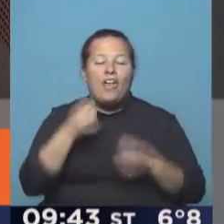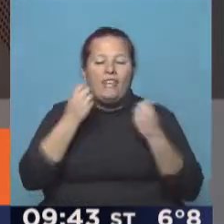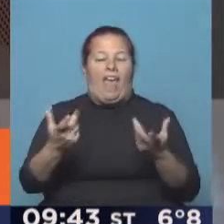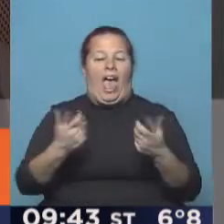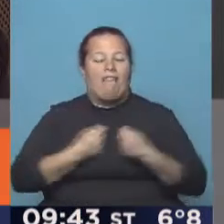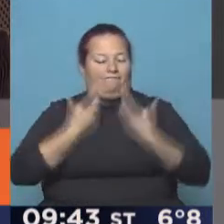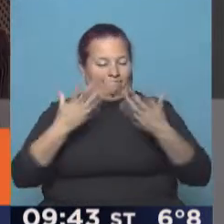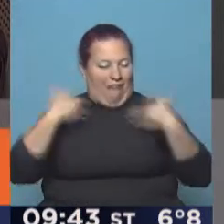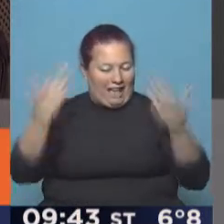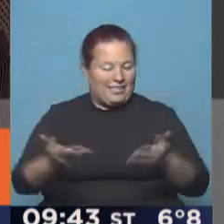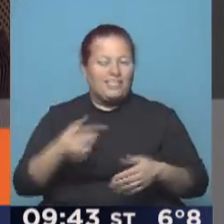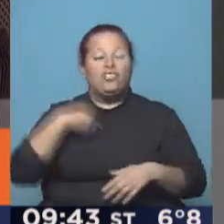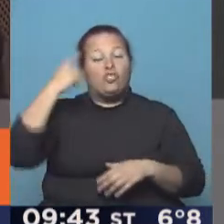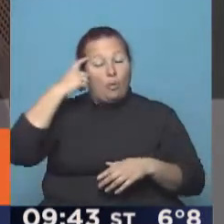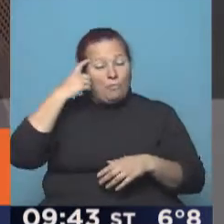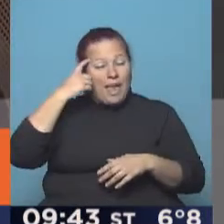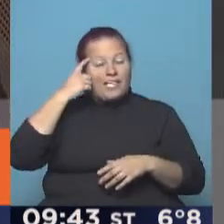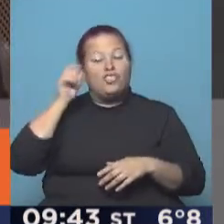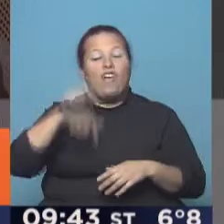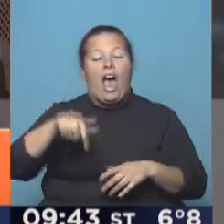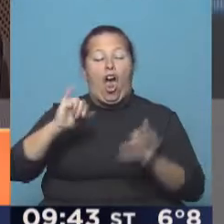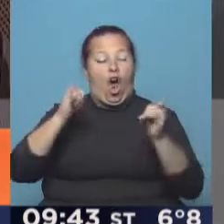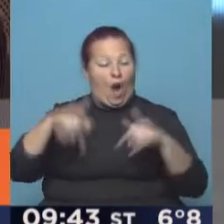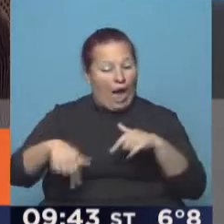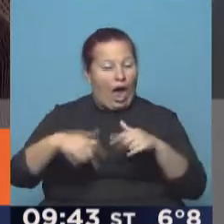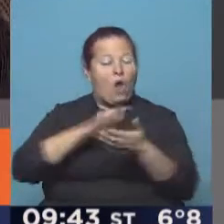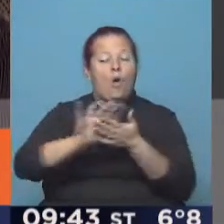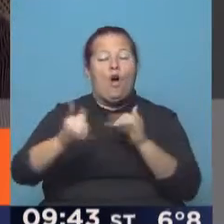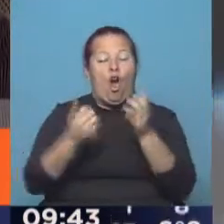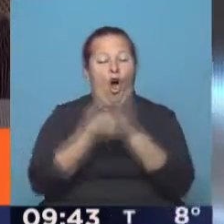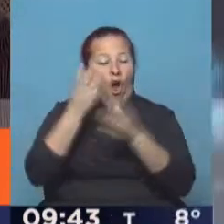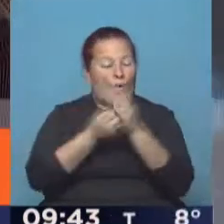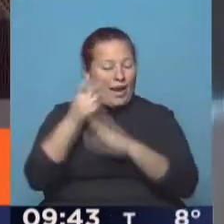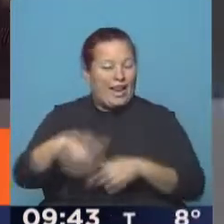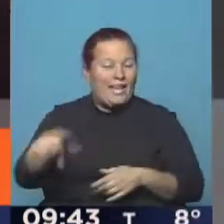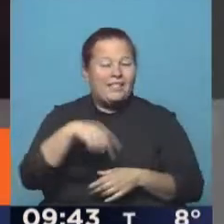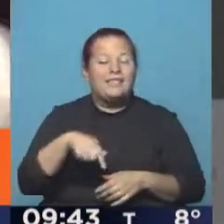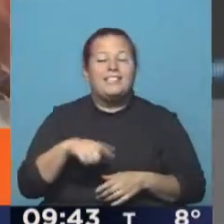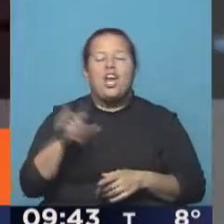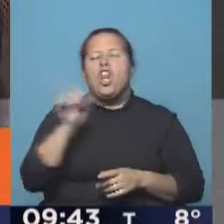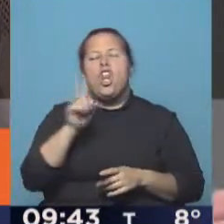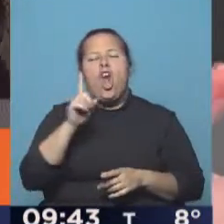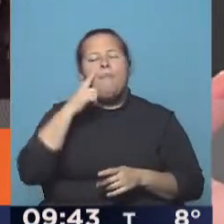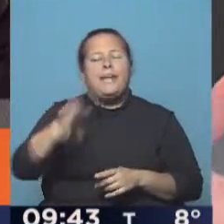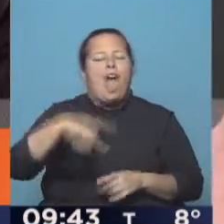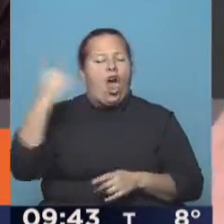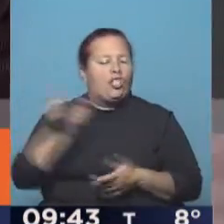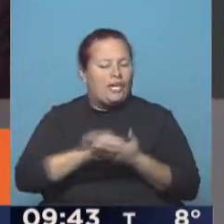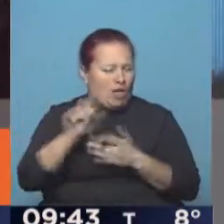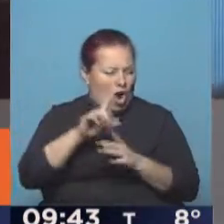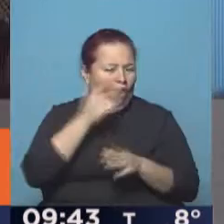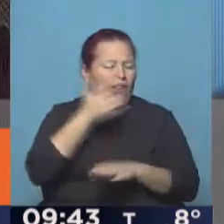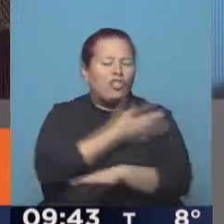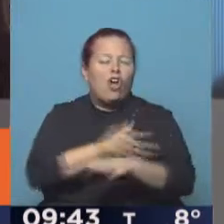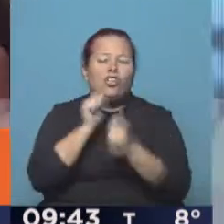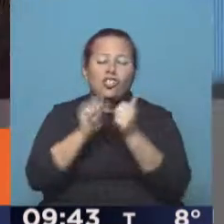más. Es decir, yo pienso que las actuales generaciones y las nuevas generaciones, no digo que vean otros hombres, tienen que ver toda la historia. La